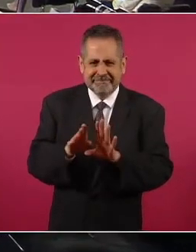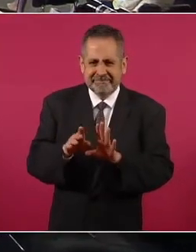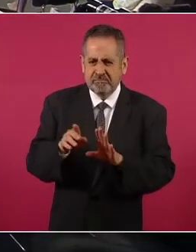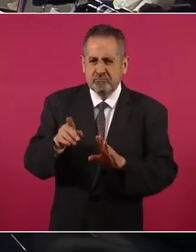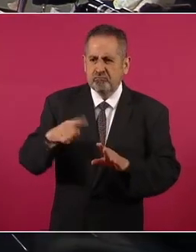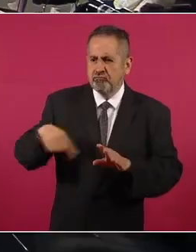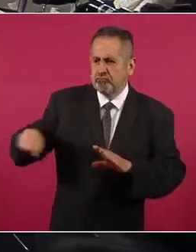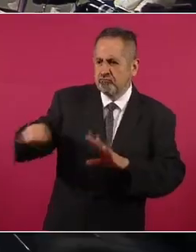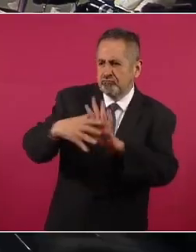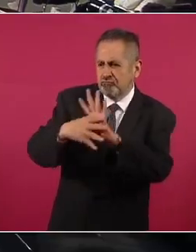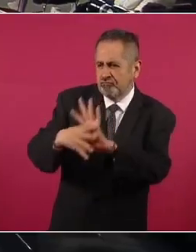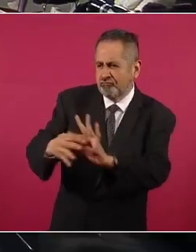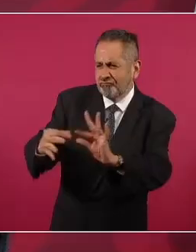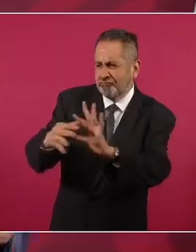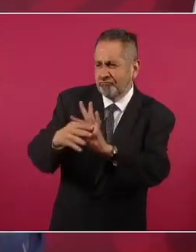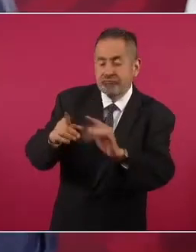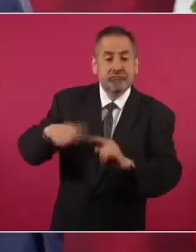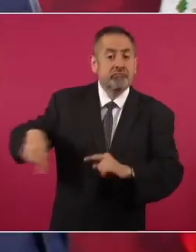de la política.